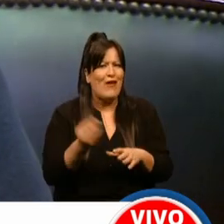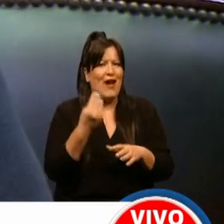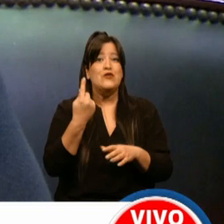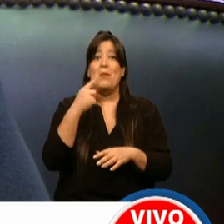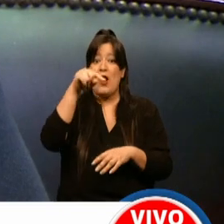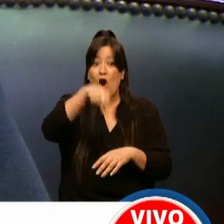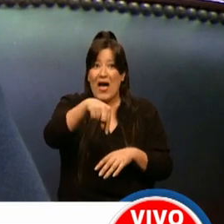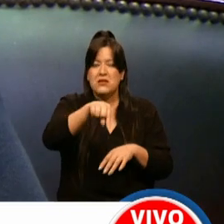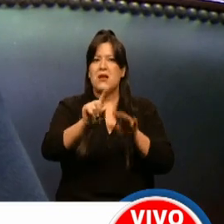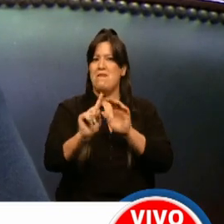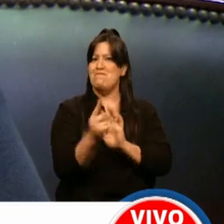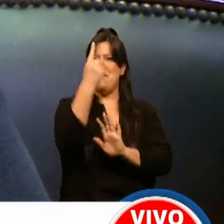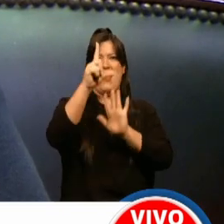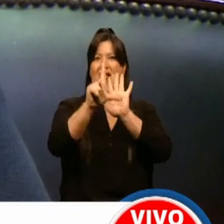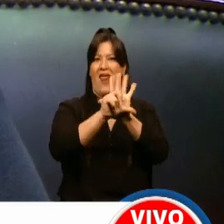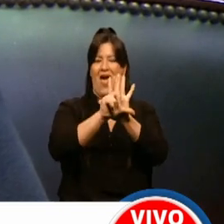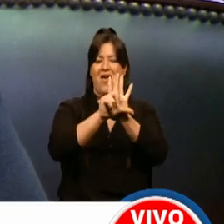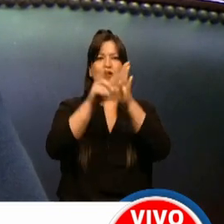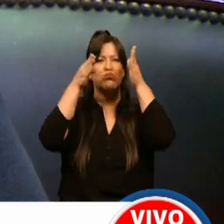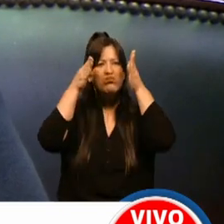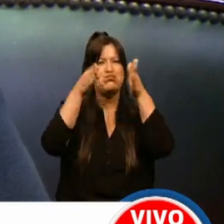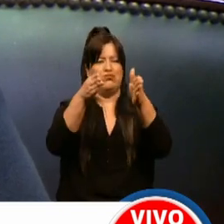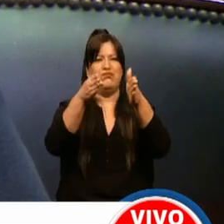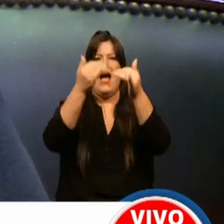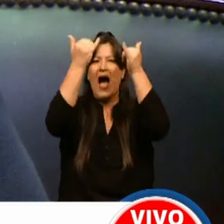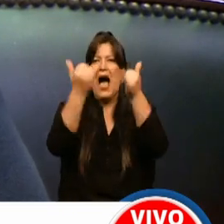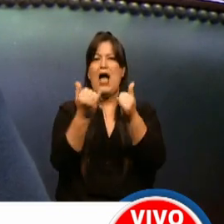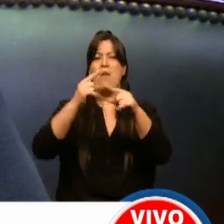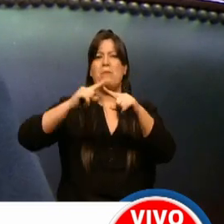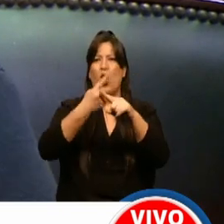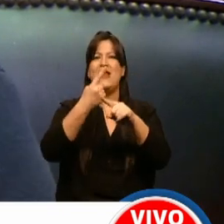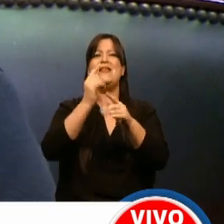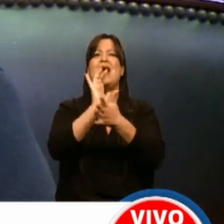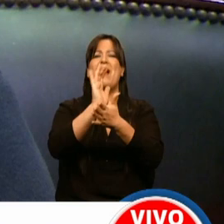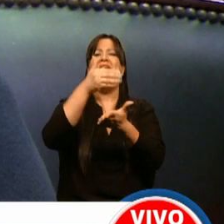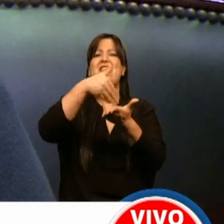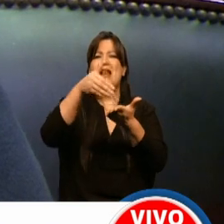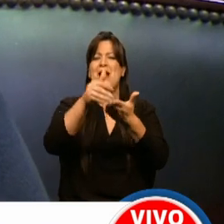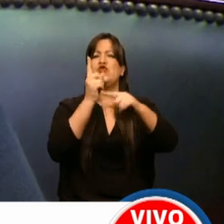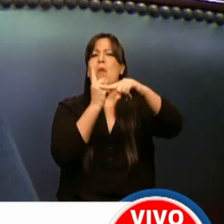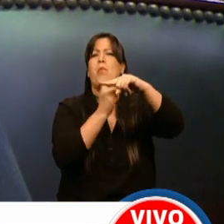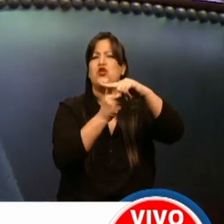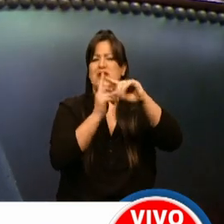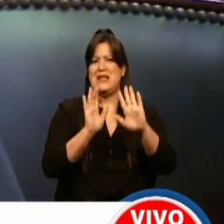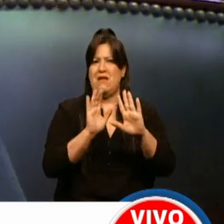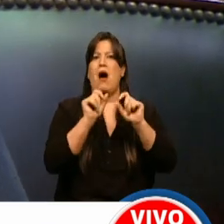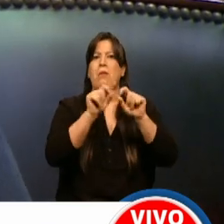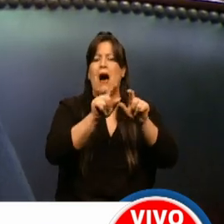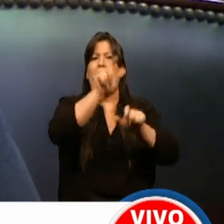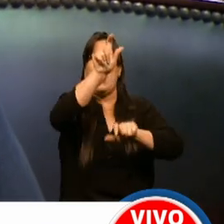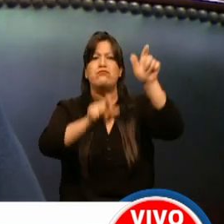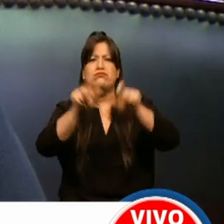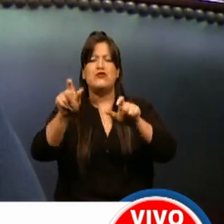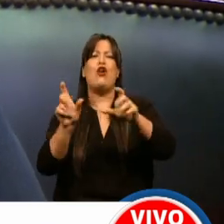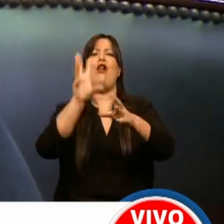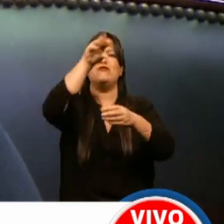ley que los tiene con una política de discriminación positiva como sujetos de la política pública del